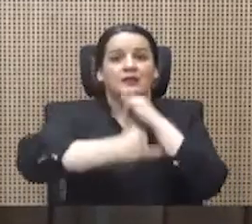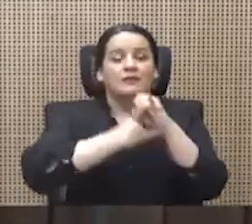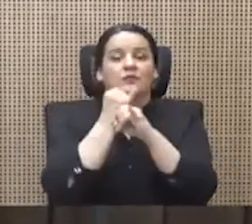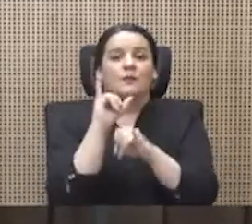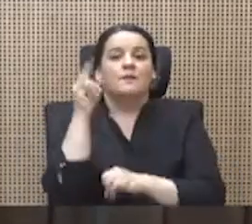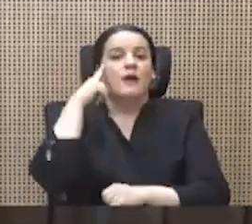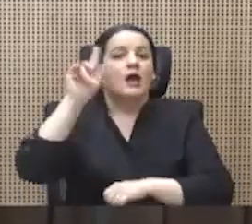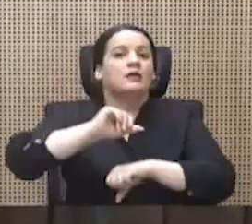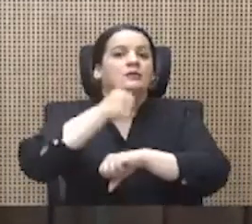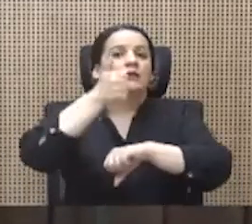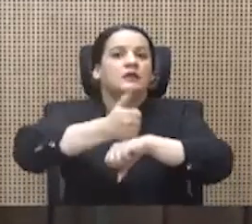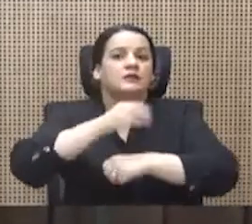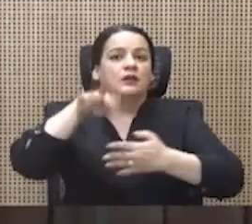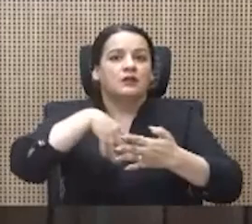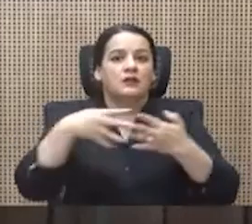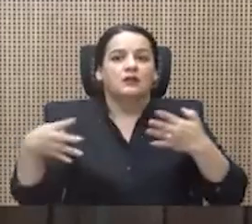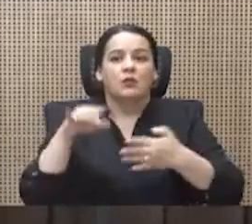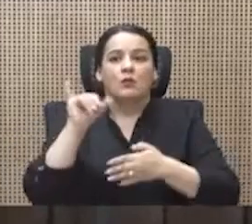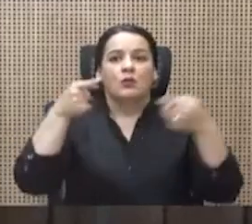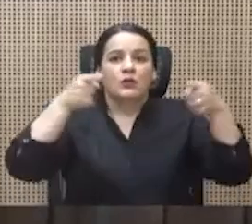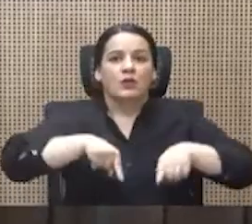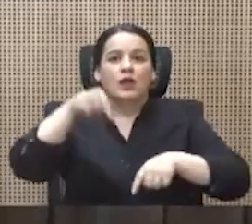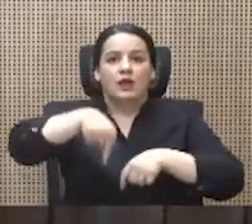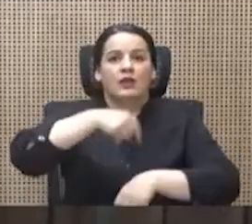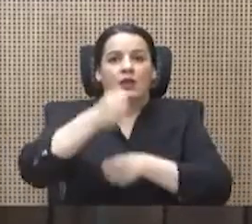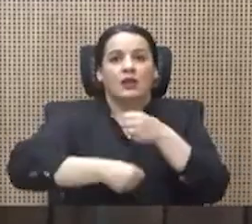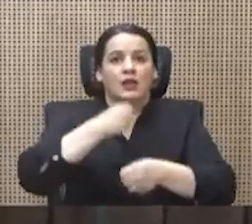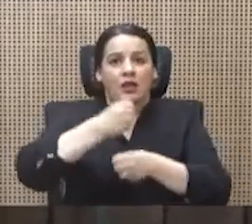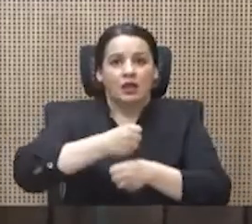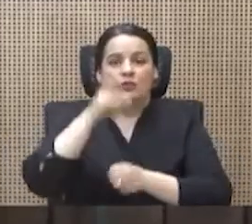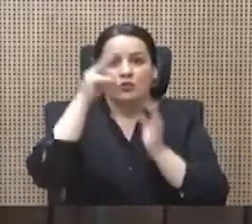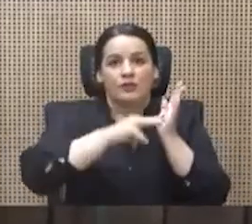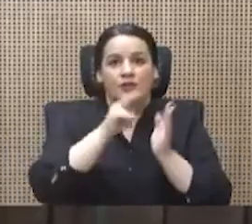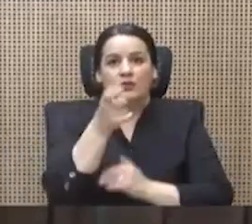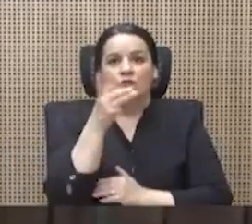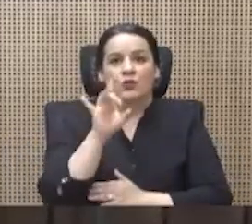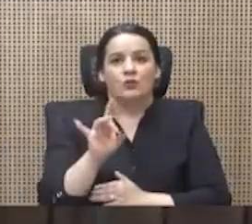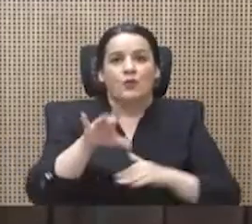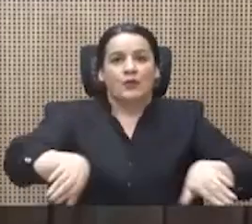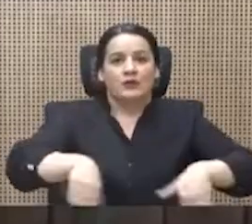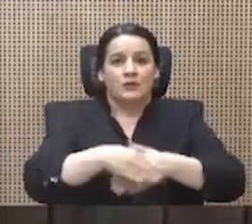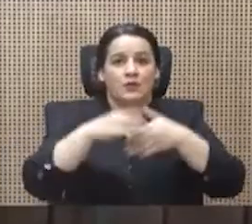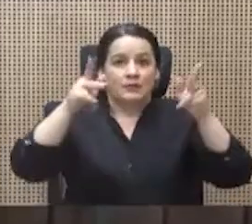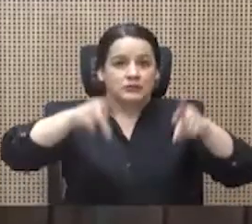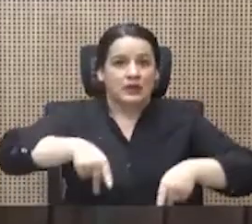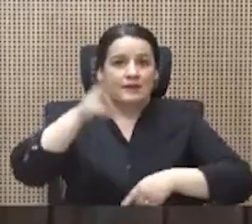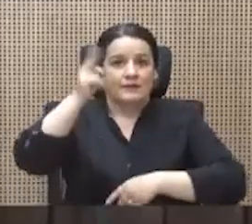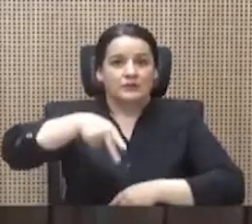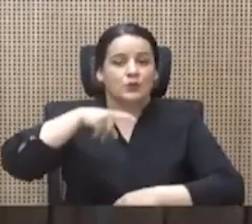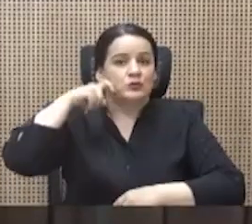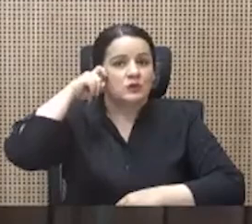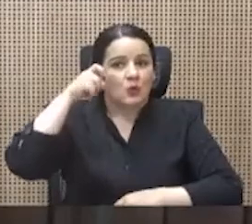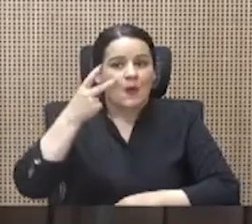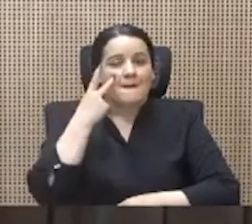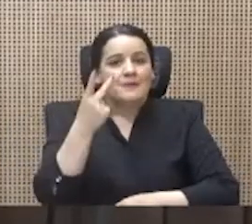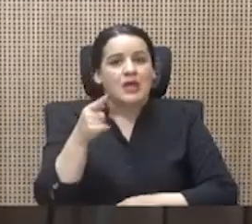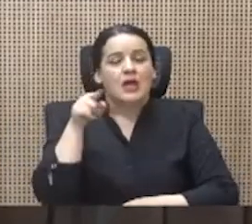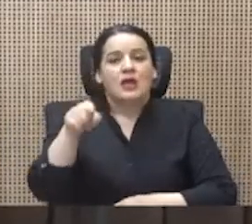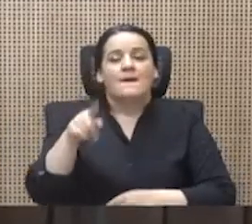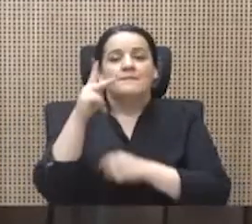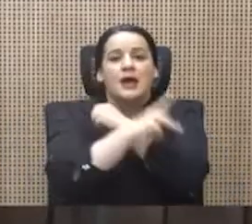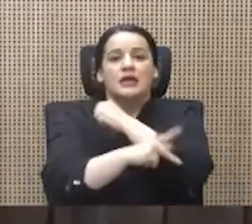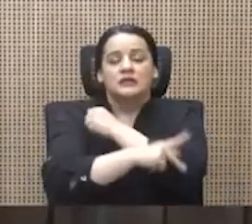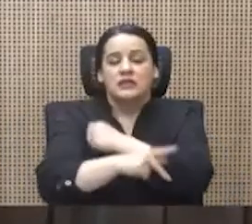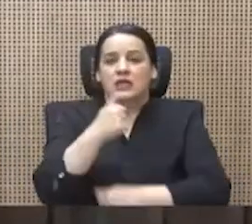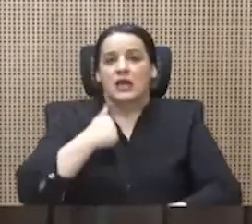ocurrió acá en el 2018 con el matrimonio entre personas del mismo sexo y ojo lo que dice el comunicado países como Canadá